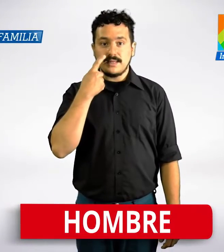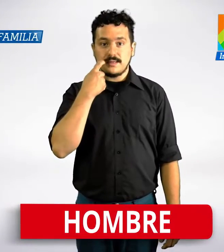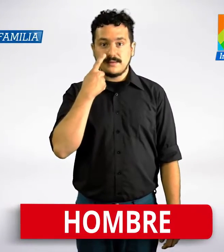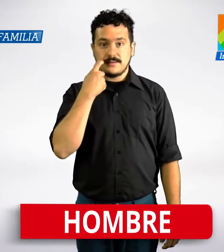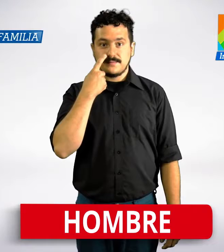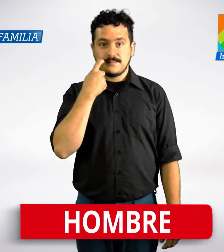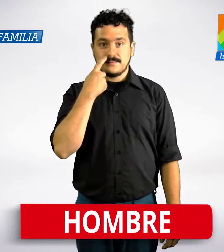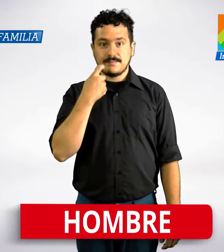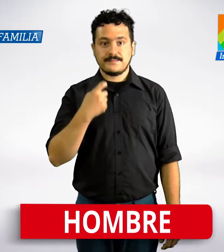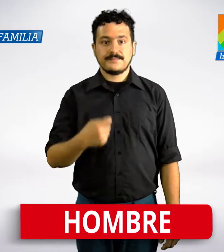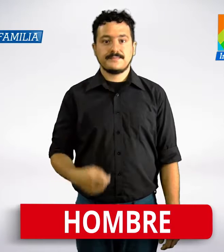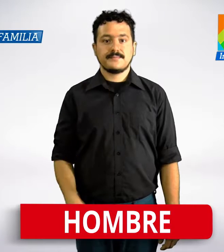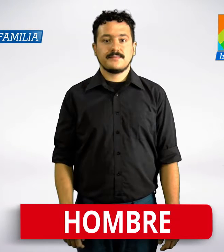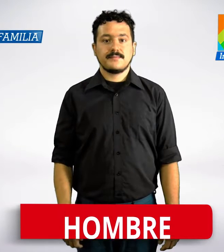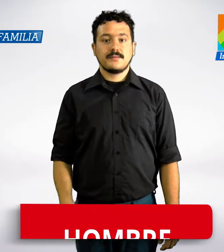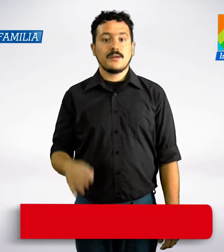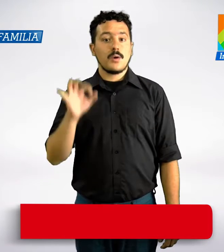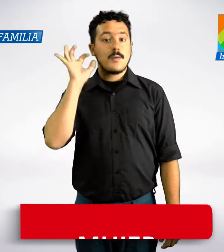Hombre,